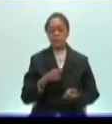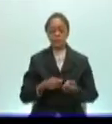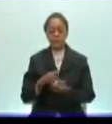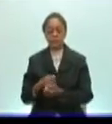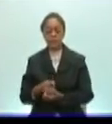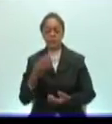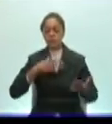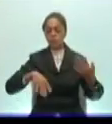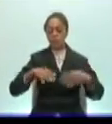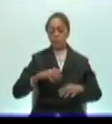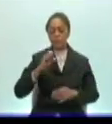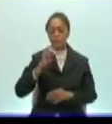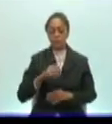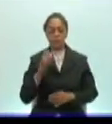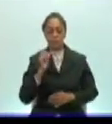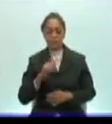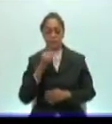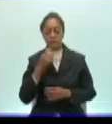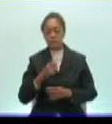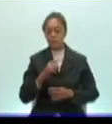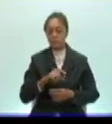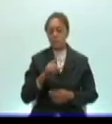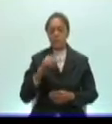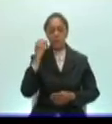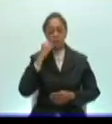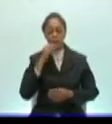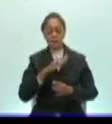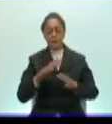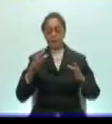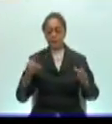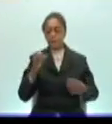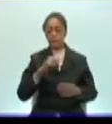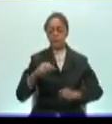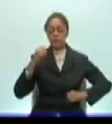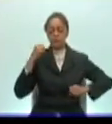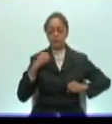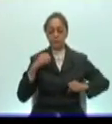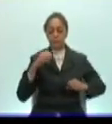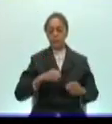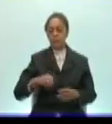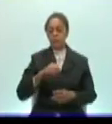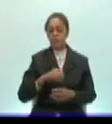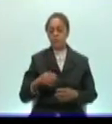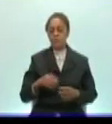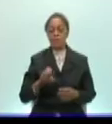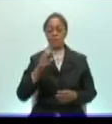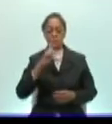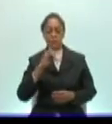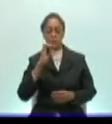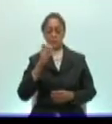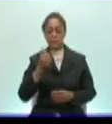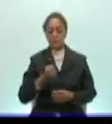de Playa Girón o Bahía de Cochinos, la más grande operación militar organizada por la CIA.